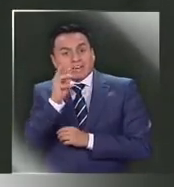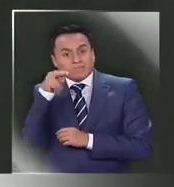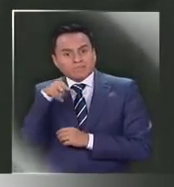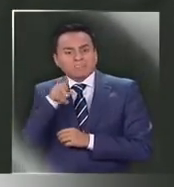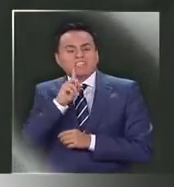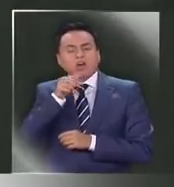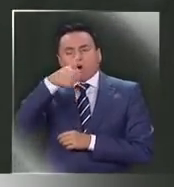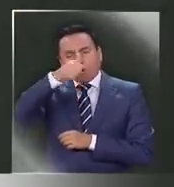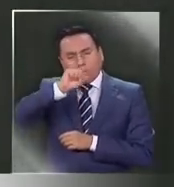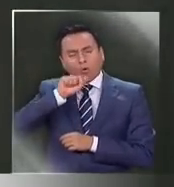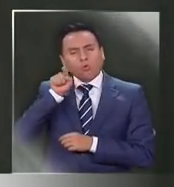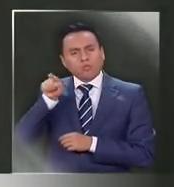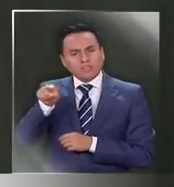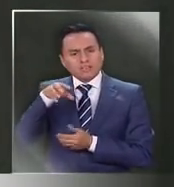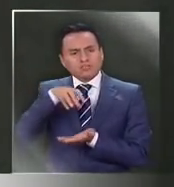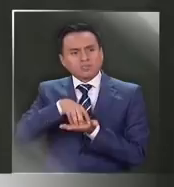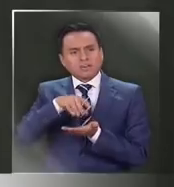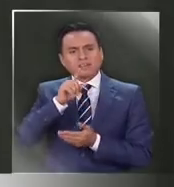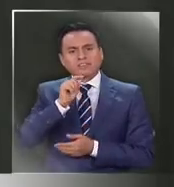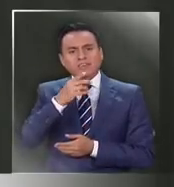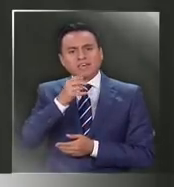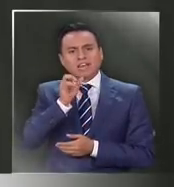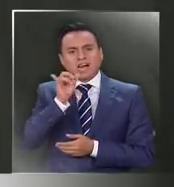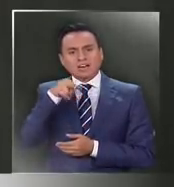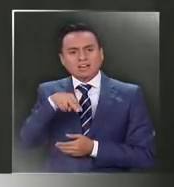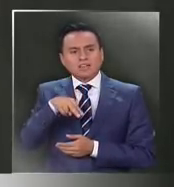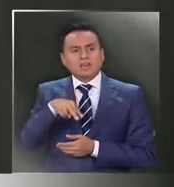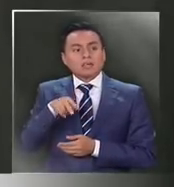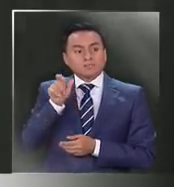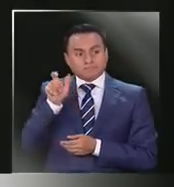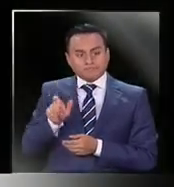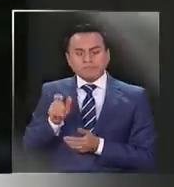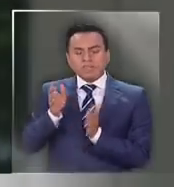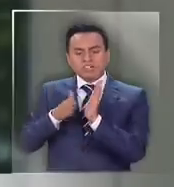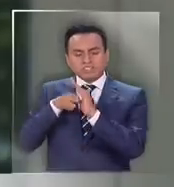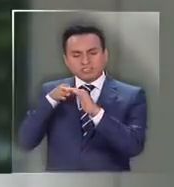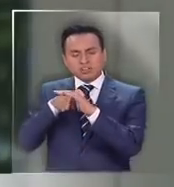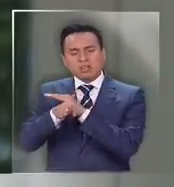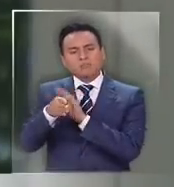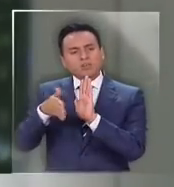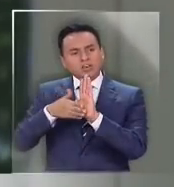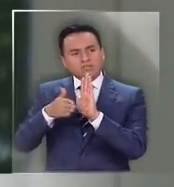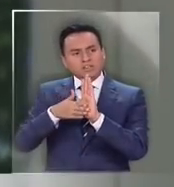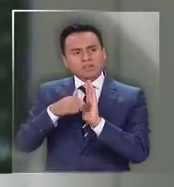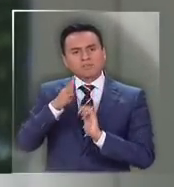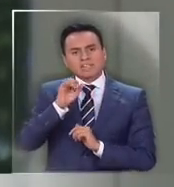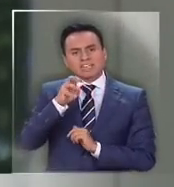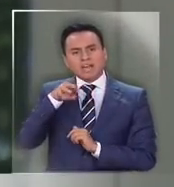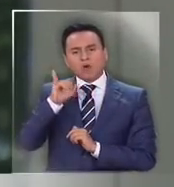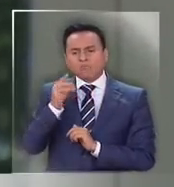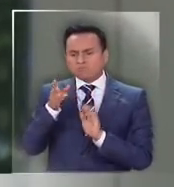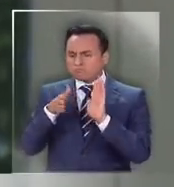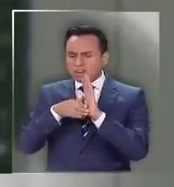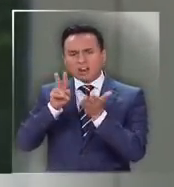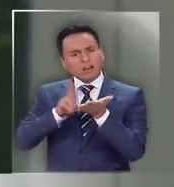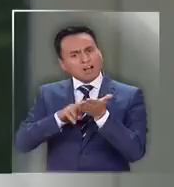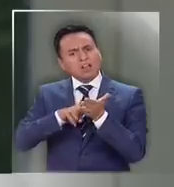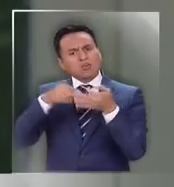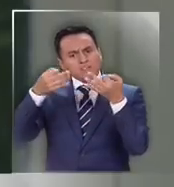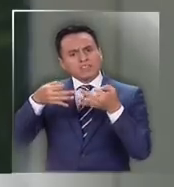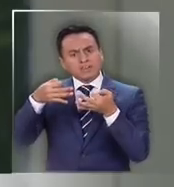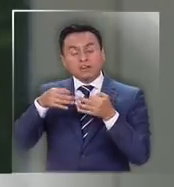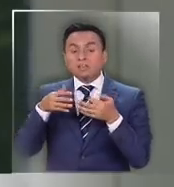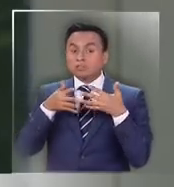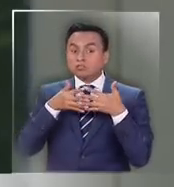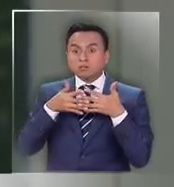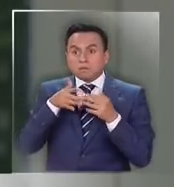encuentran ocultas en la ciudad de Teherán. Pompeo tuvo acceso a las pruebas durante una reunión con Netanyahu y dijo que son reales y auténticas y que